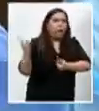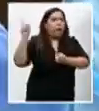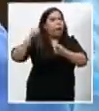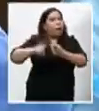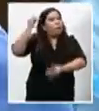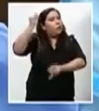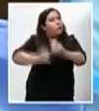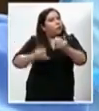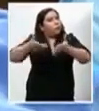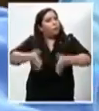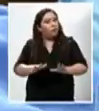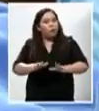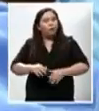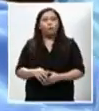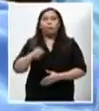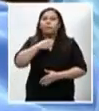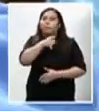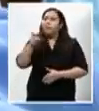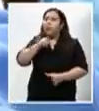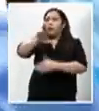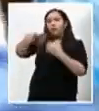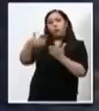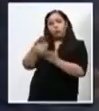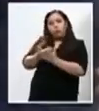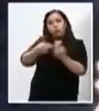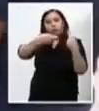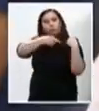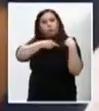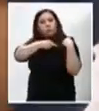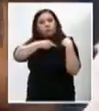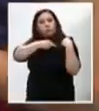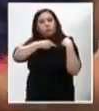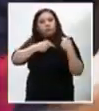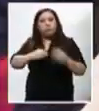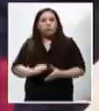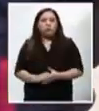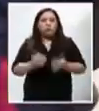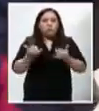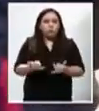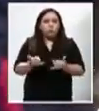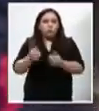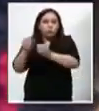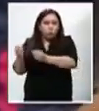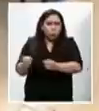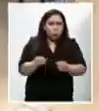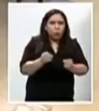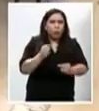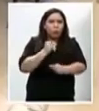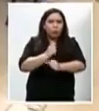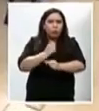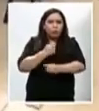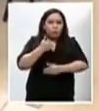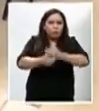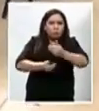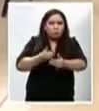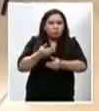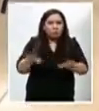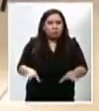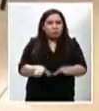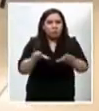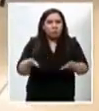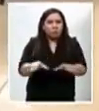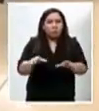último. Todos ellos son los que se encargan que hasta el momento toda la operación se haya llevado de manera